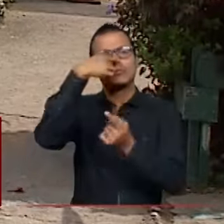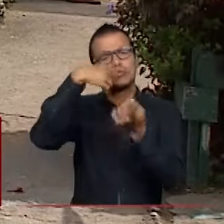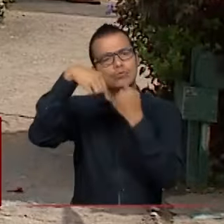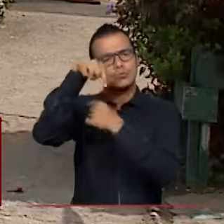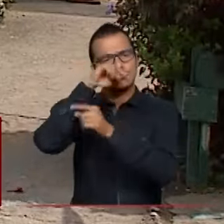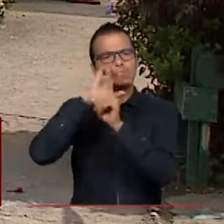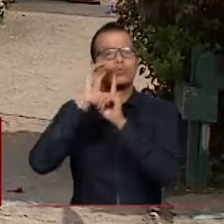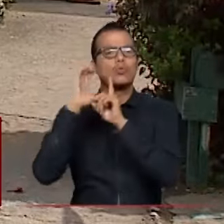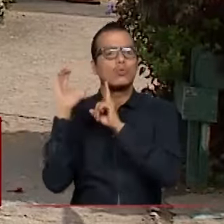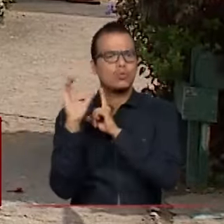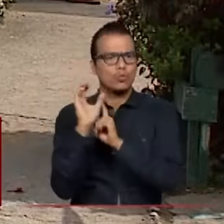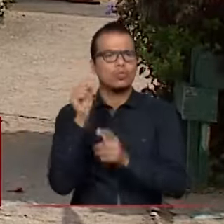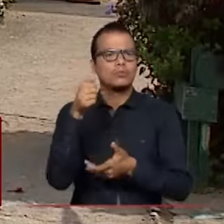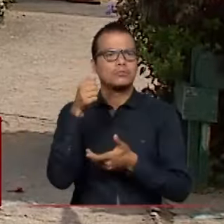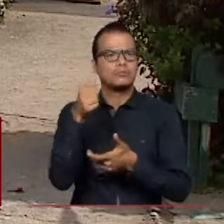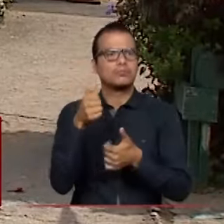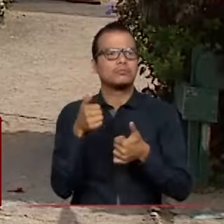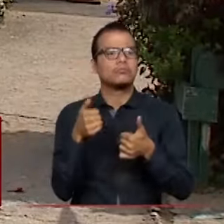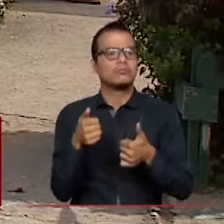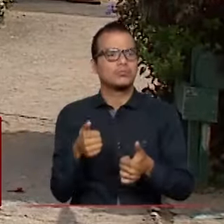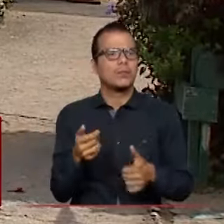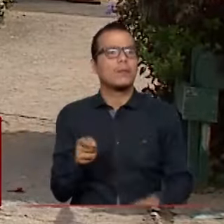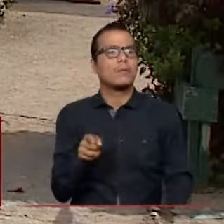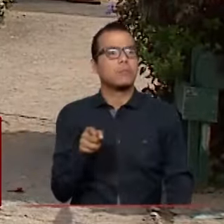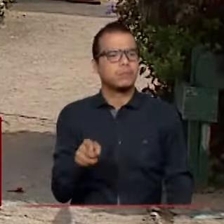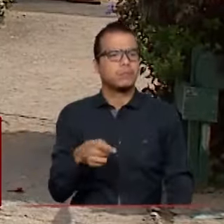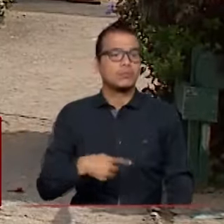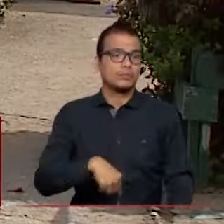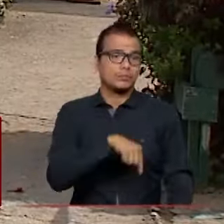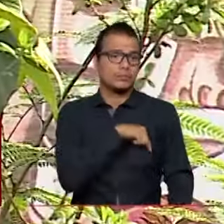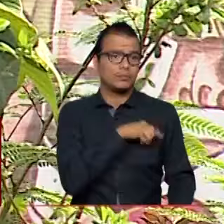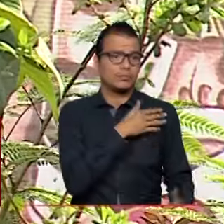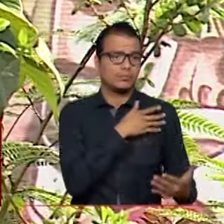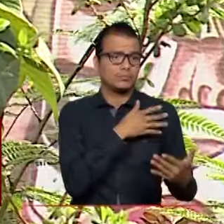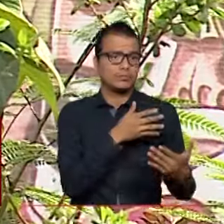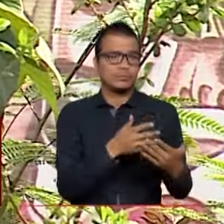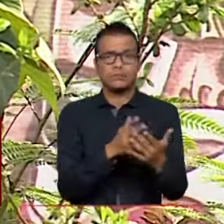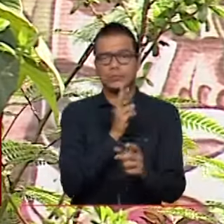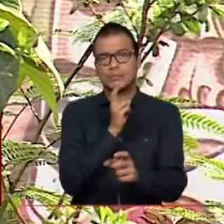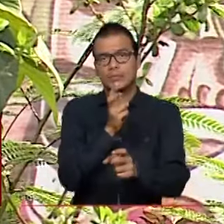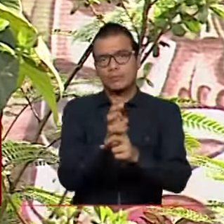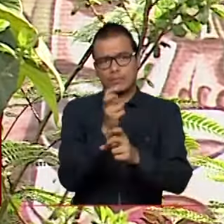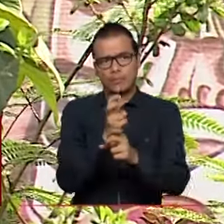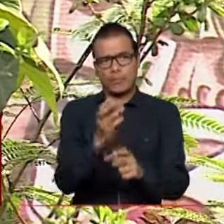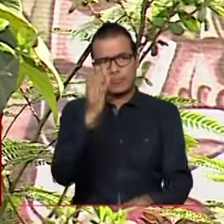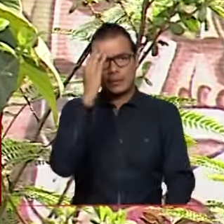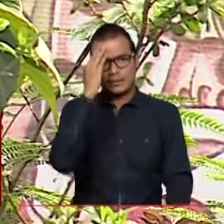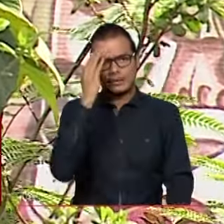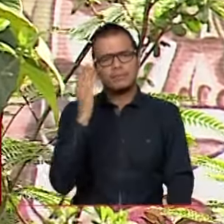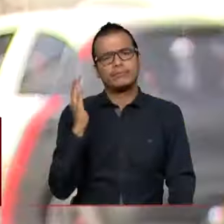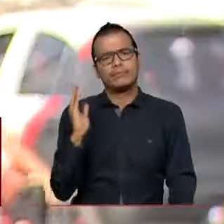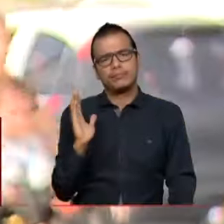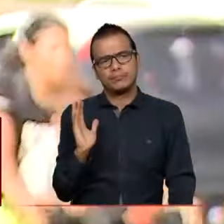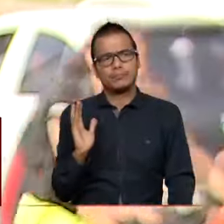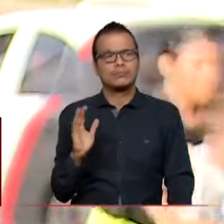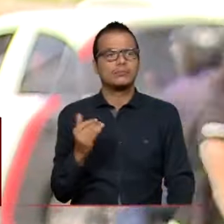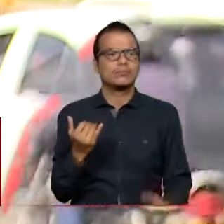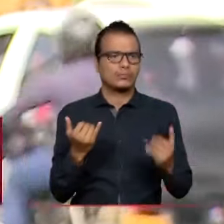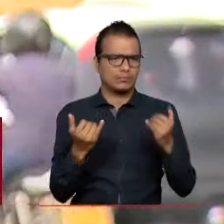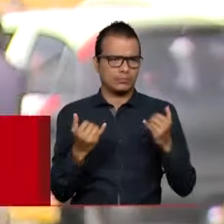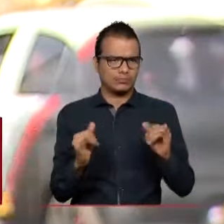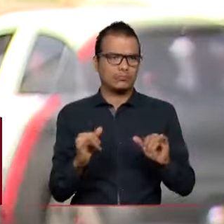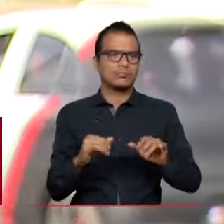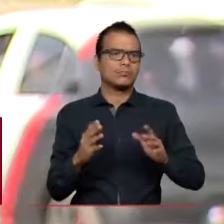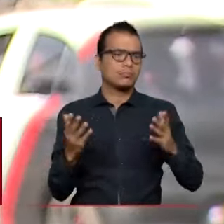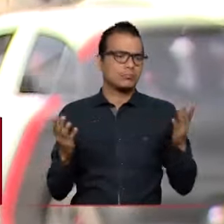económica. Nos tocó y nos sigue tocando un proceso difícil, no es un secreto que que aunque tenemos pues de la